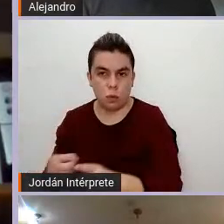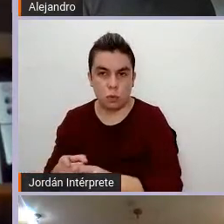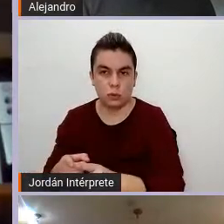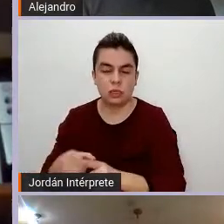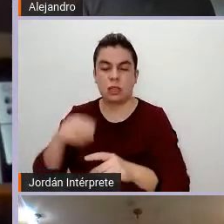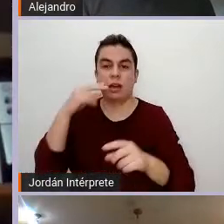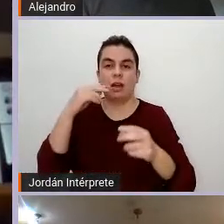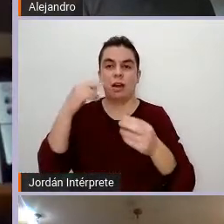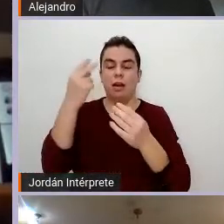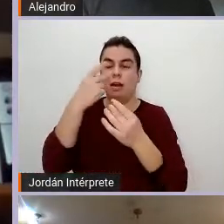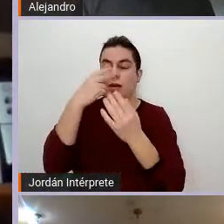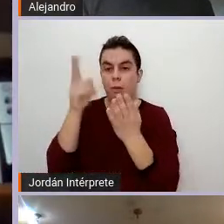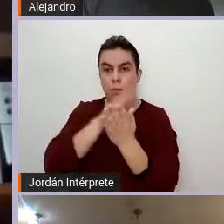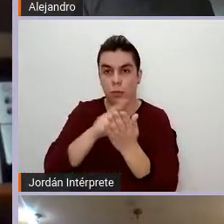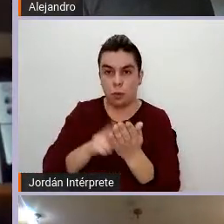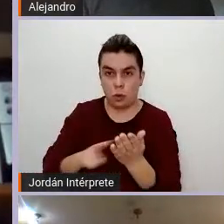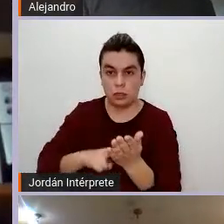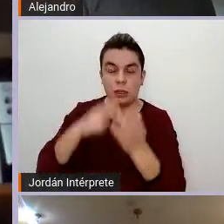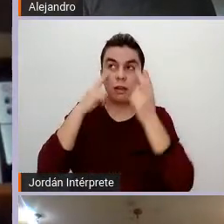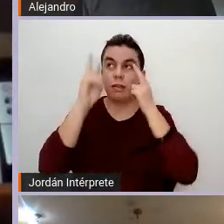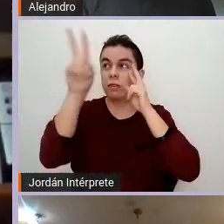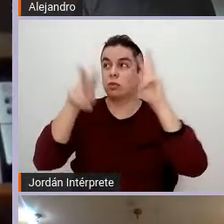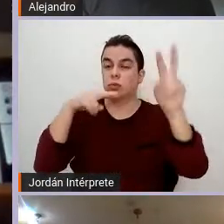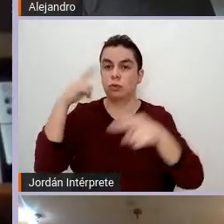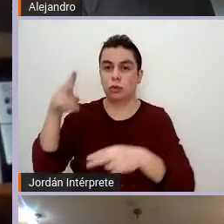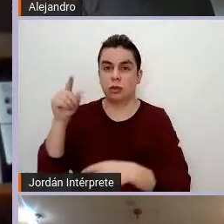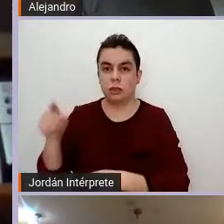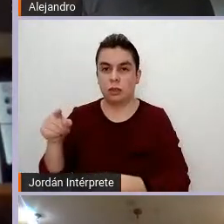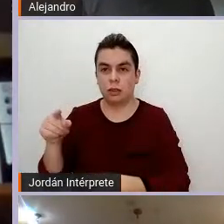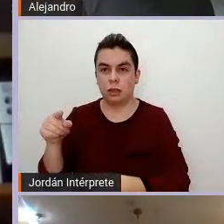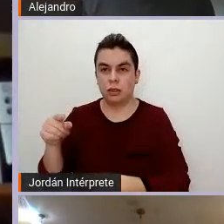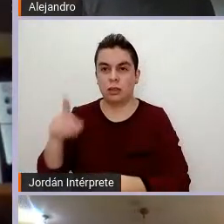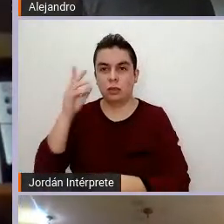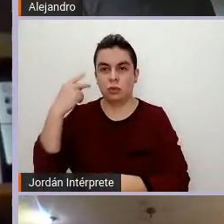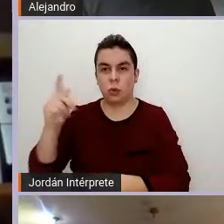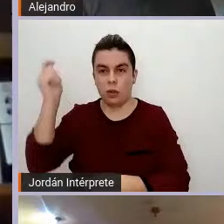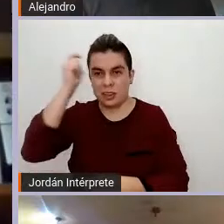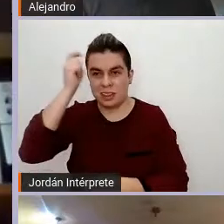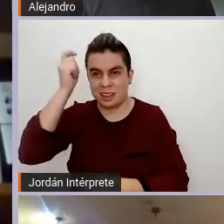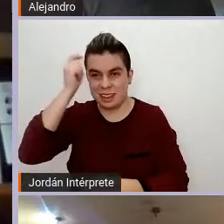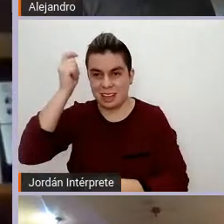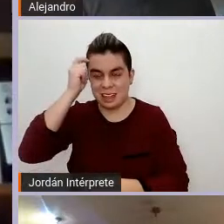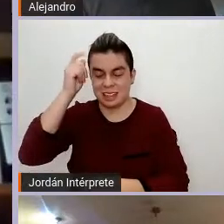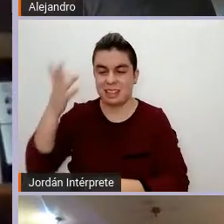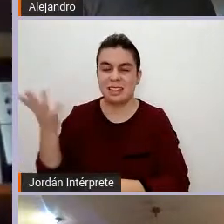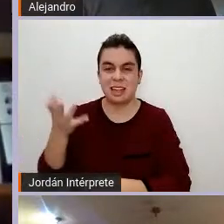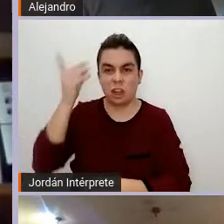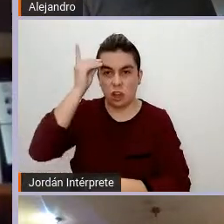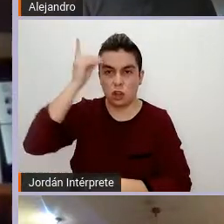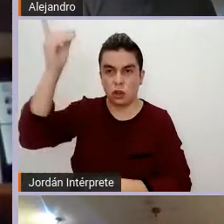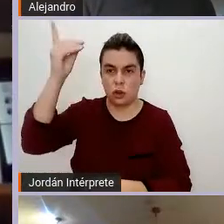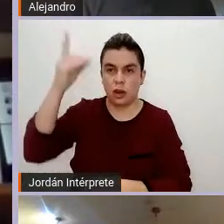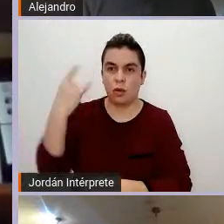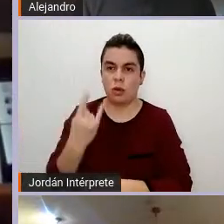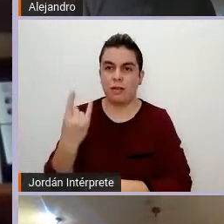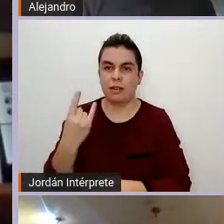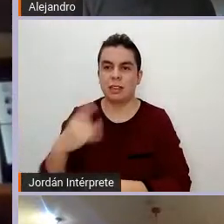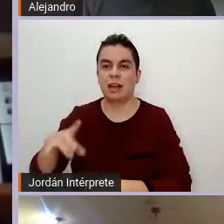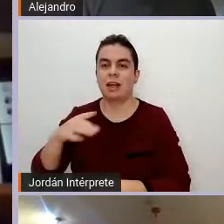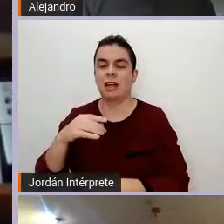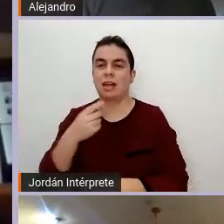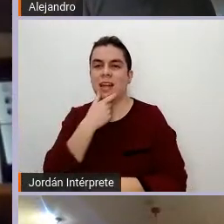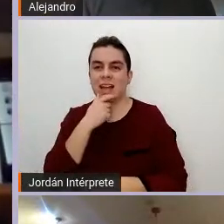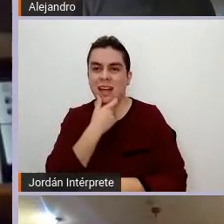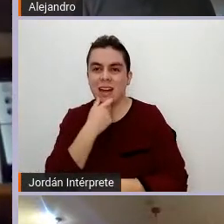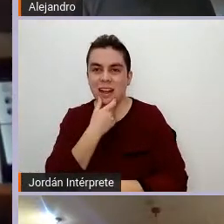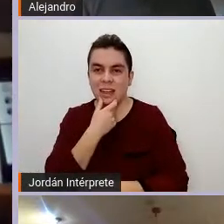doctoral para la Universidad de Sussex en Inglaterra, fue destacado por la comisión evaluadora por